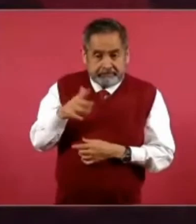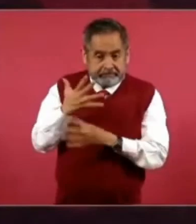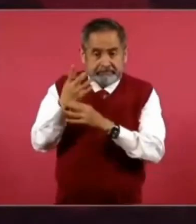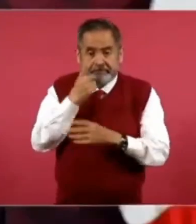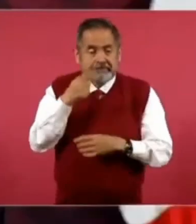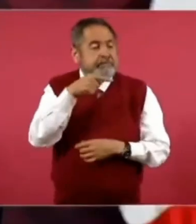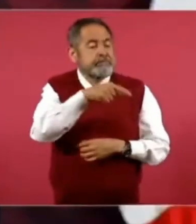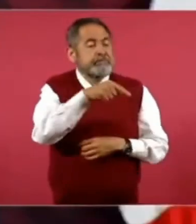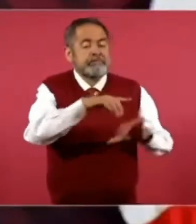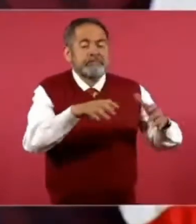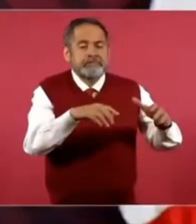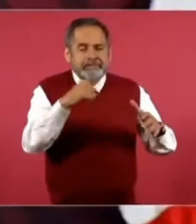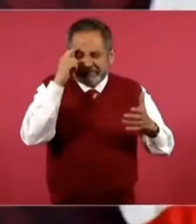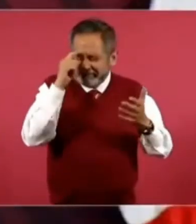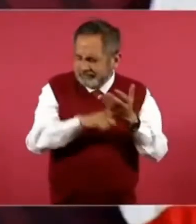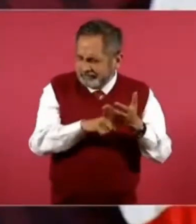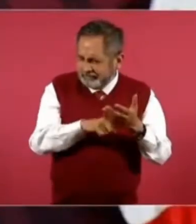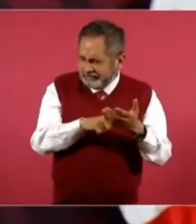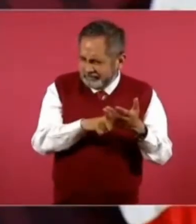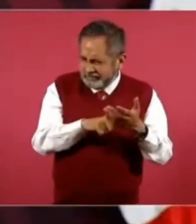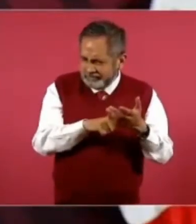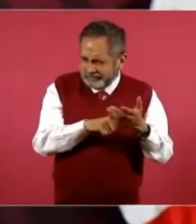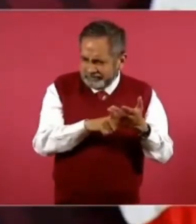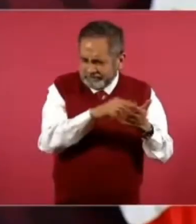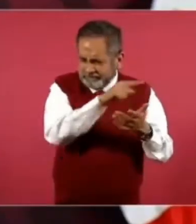creo que habla del Departamento de Justicia,